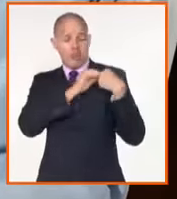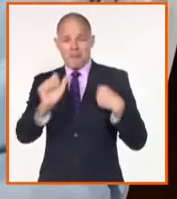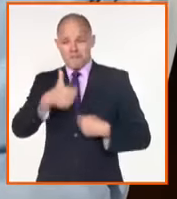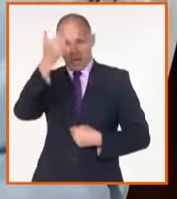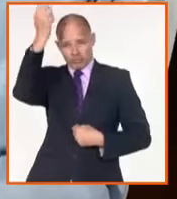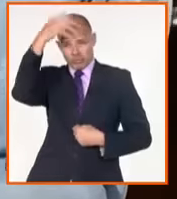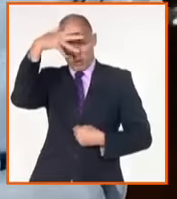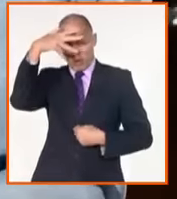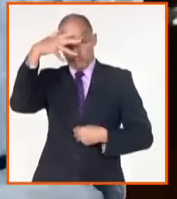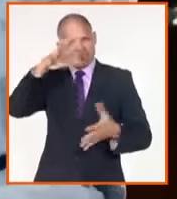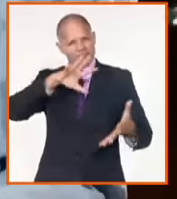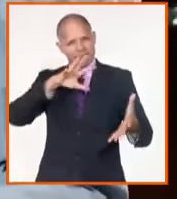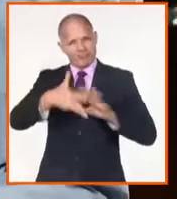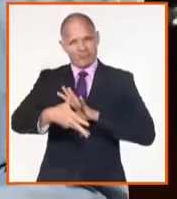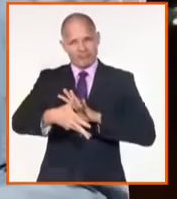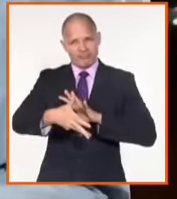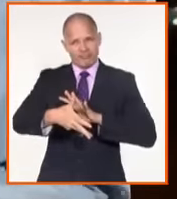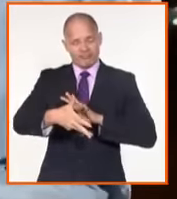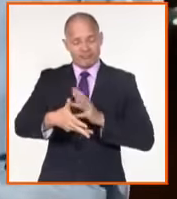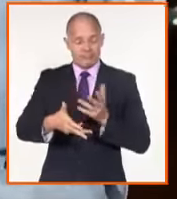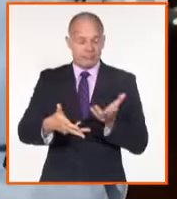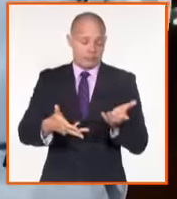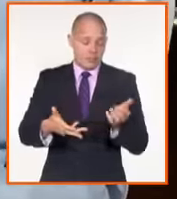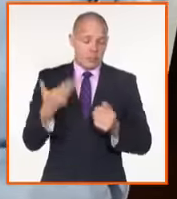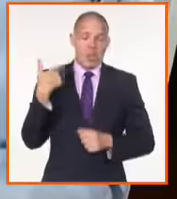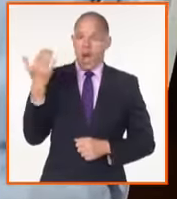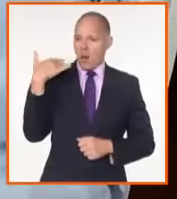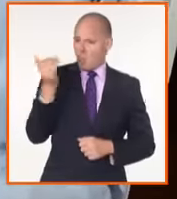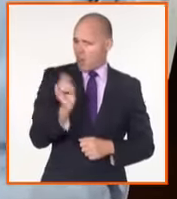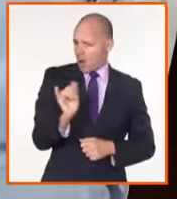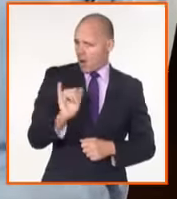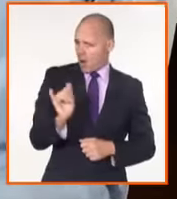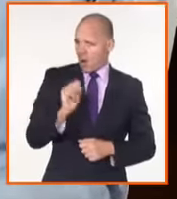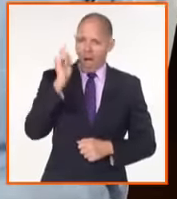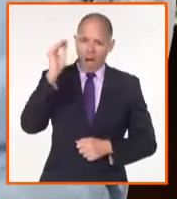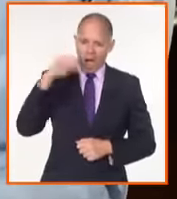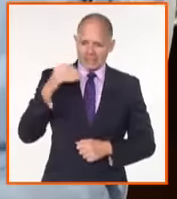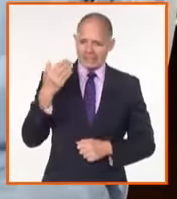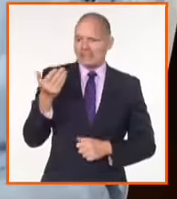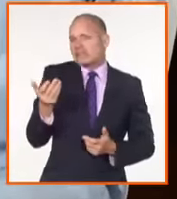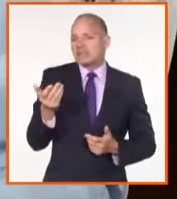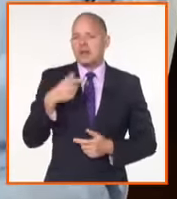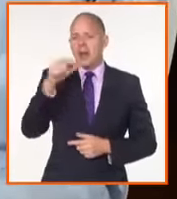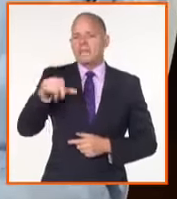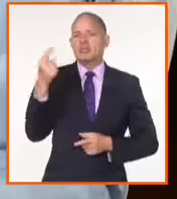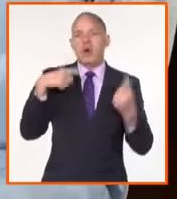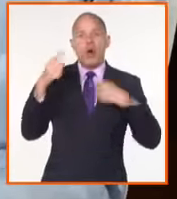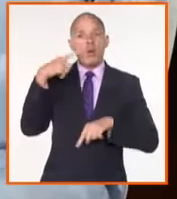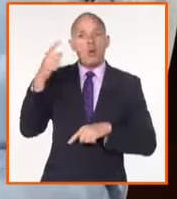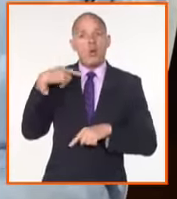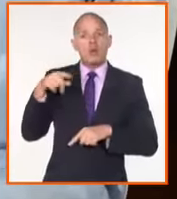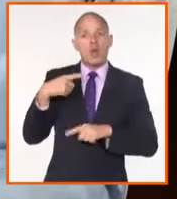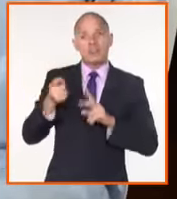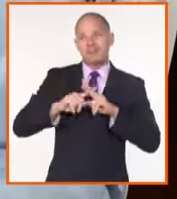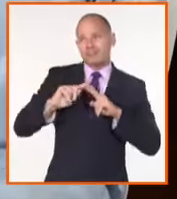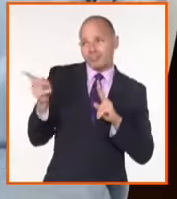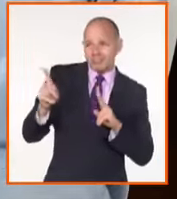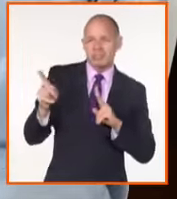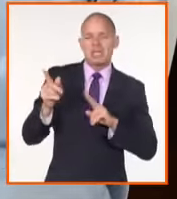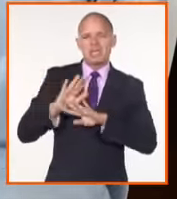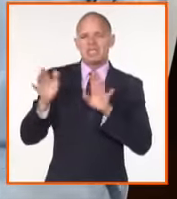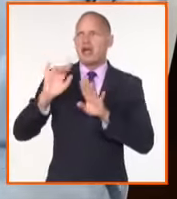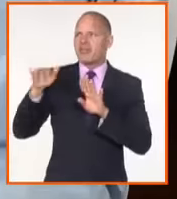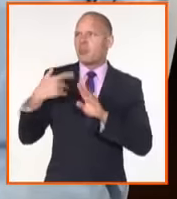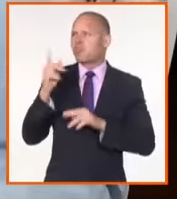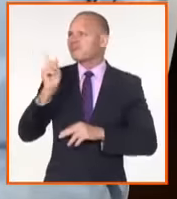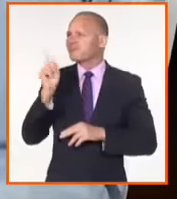fueron significativos. O sea, no solo había migración, había mucha repatriación. Todo eso se alteró de manera brutal con las medidas de Trump. Que las